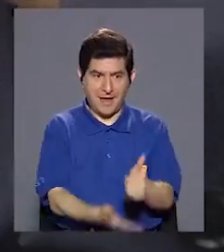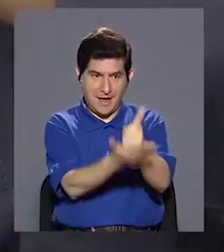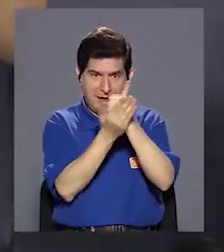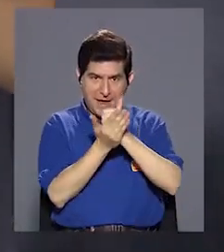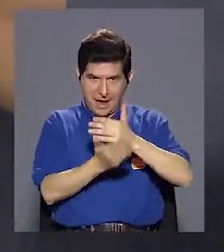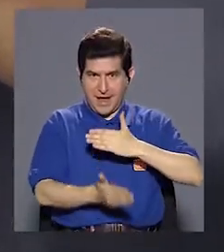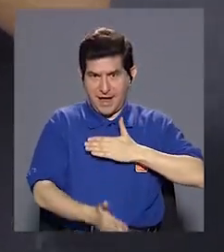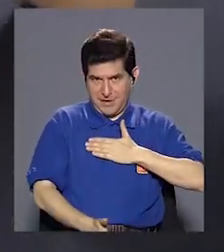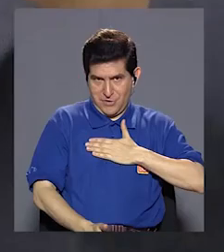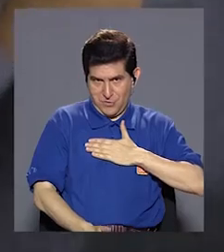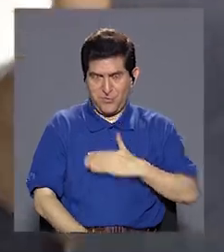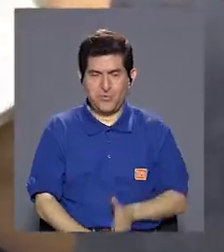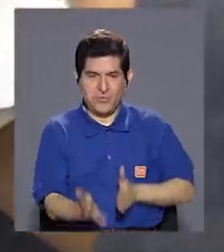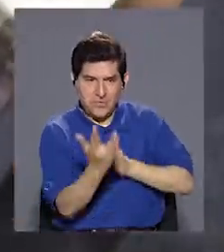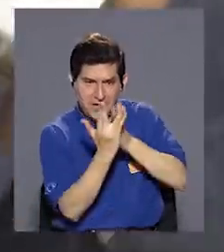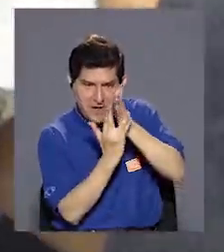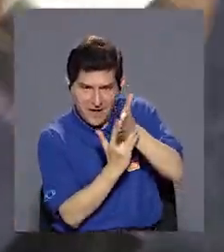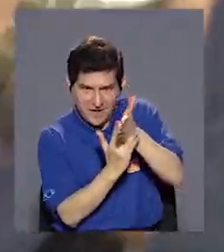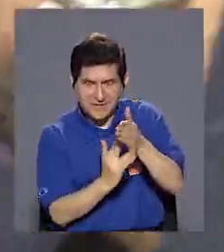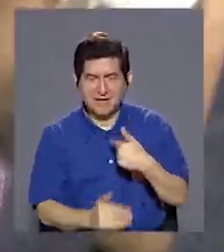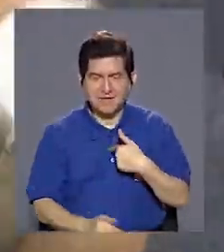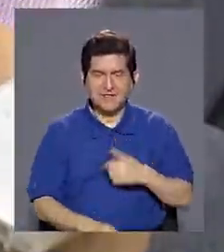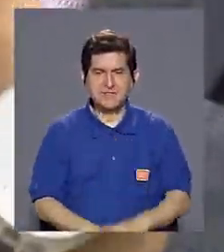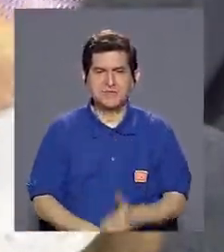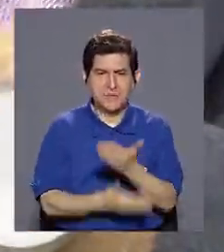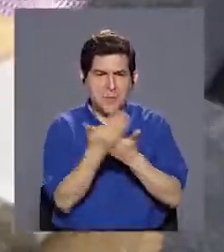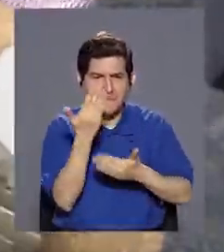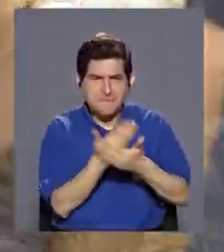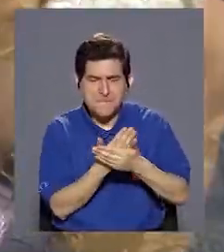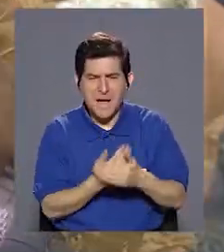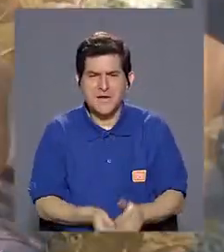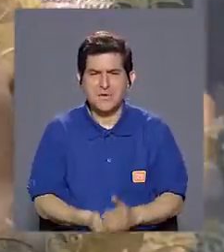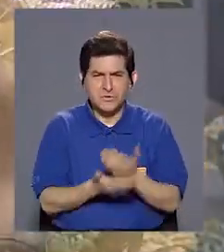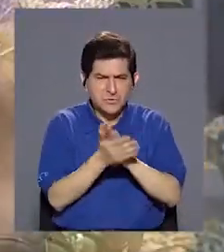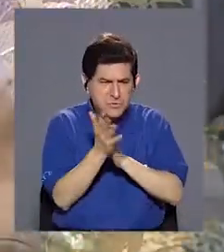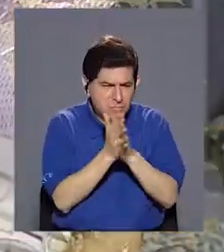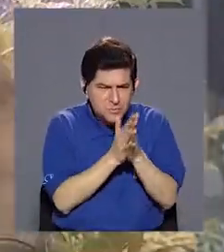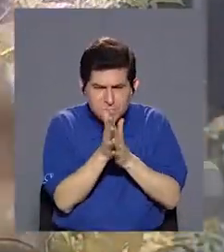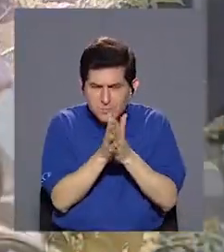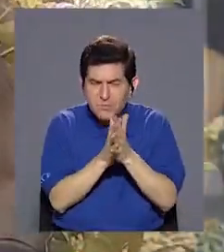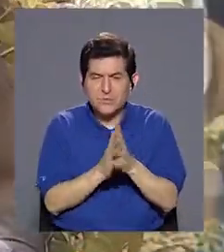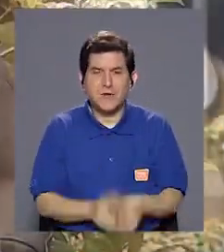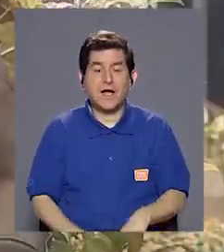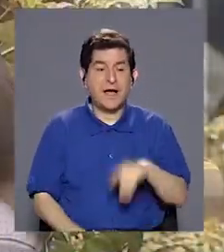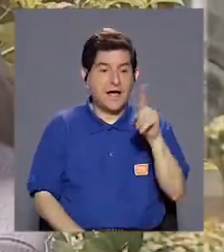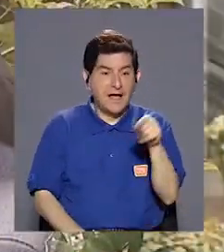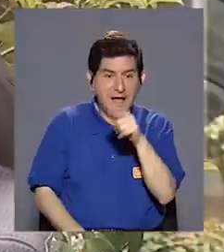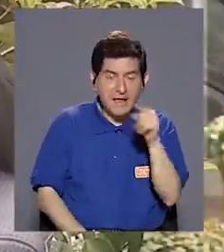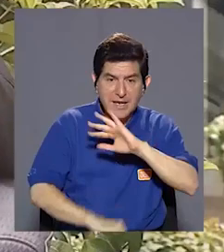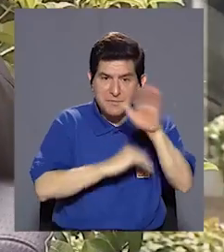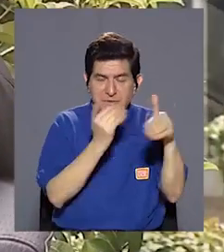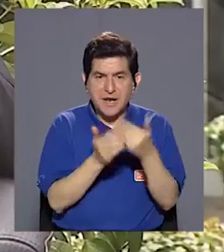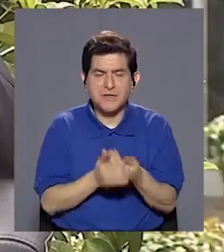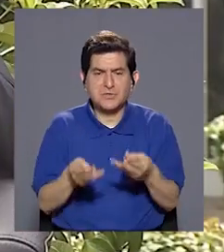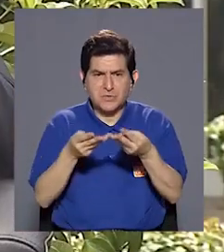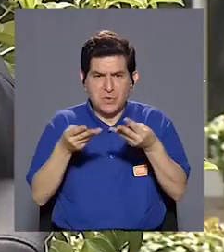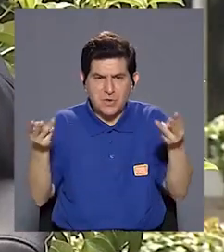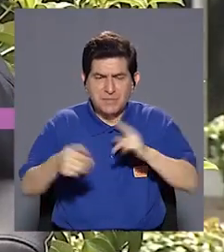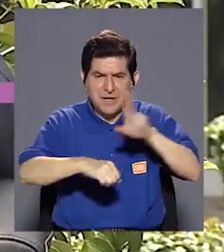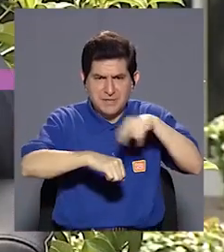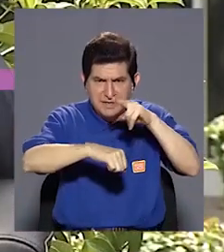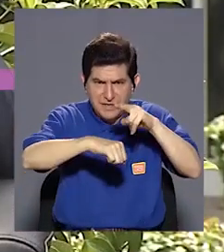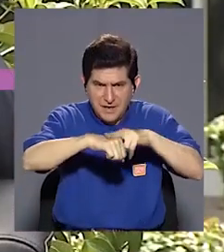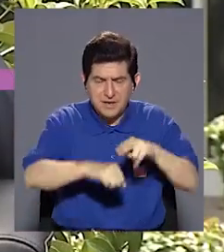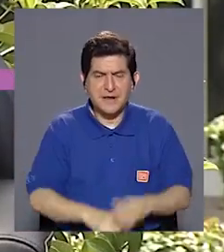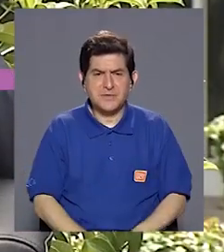me va a ayudar cuando yo me froto las manos, va a ayudar a desprender todo lo que es la materia